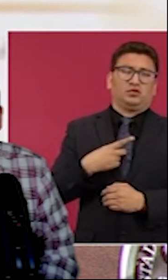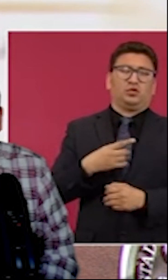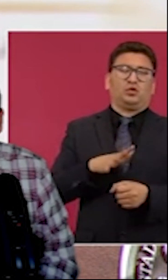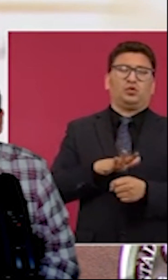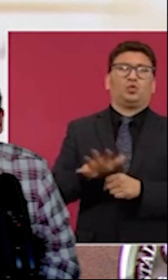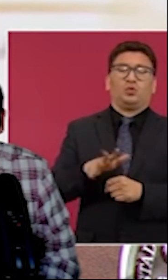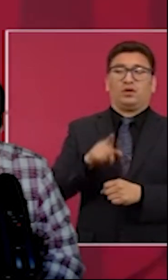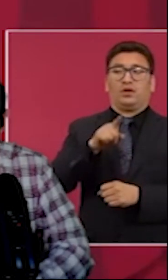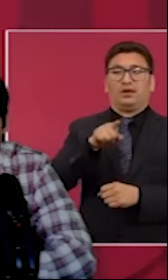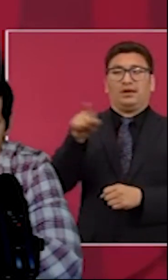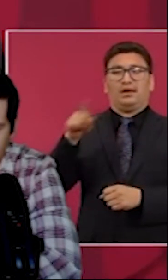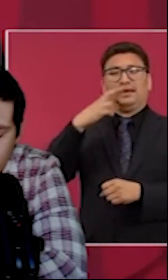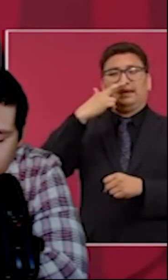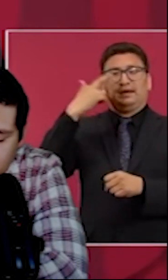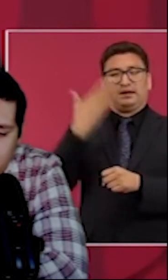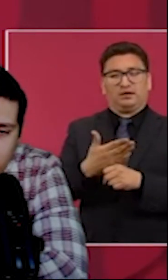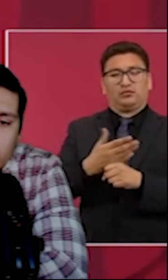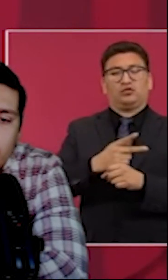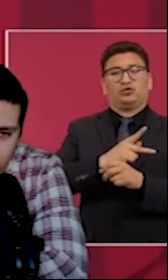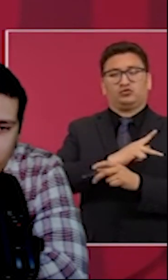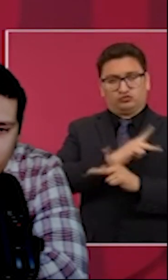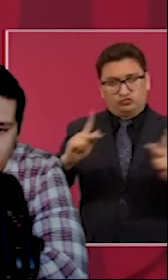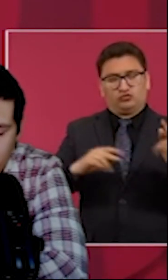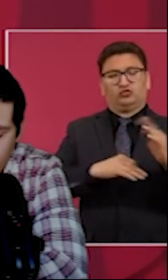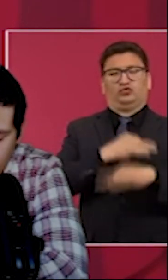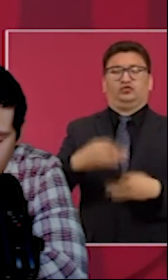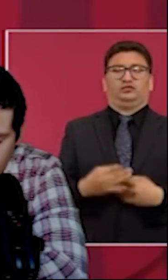actuar con más responsabilidad todos.